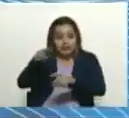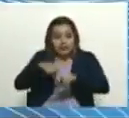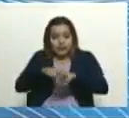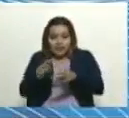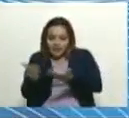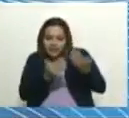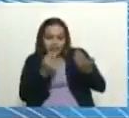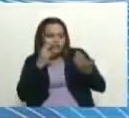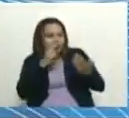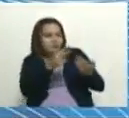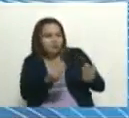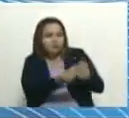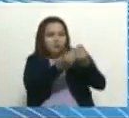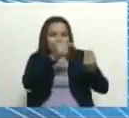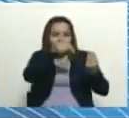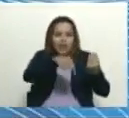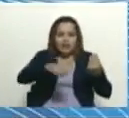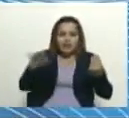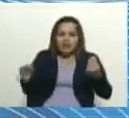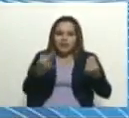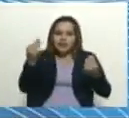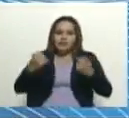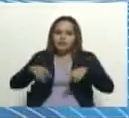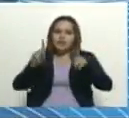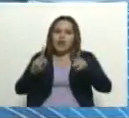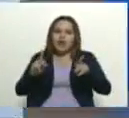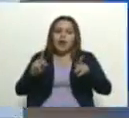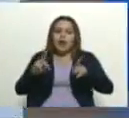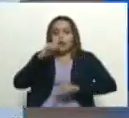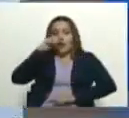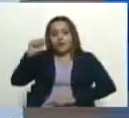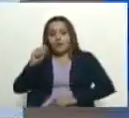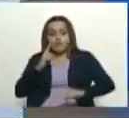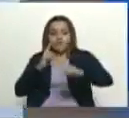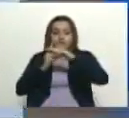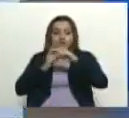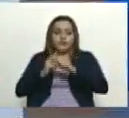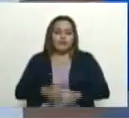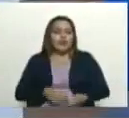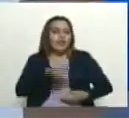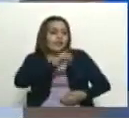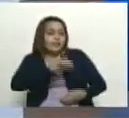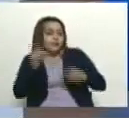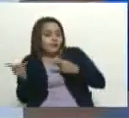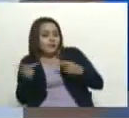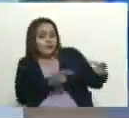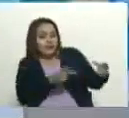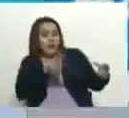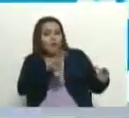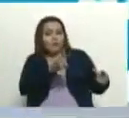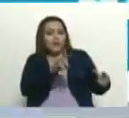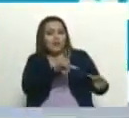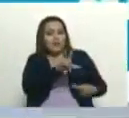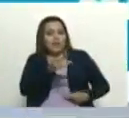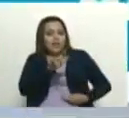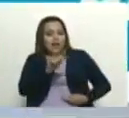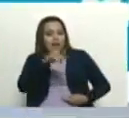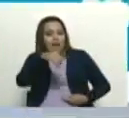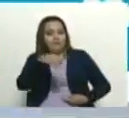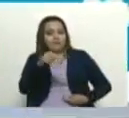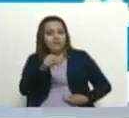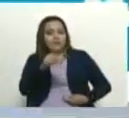a visitarlo a usted en este tercer programa de Con Maduro Más. Bueno, bienvenida Williamnis, su mamá